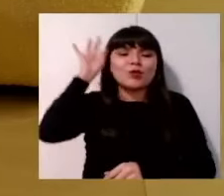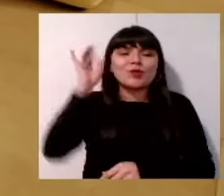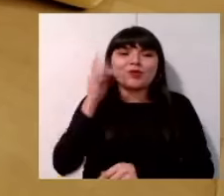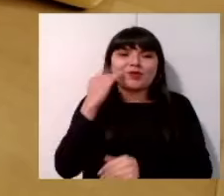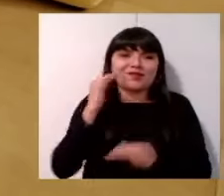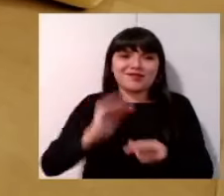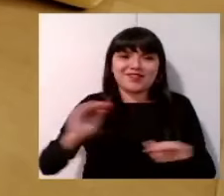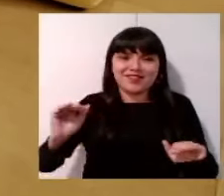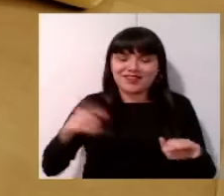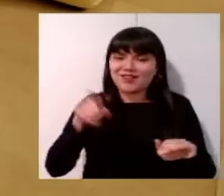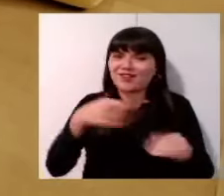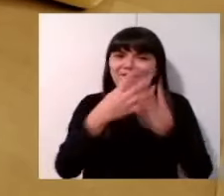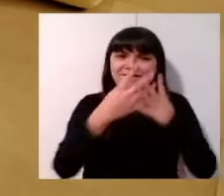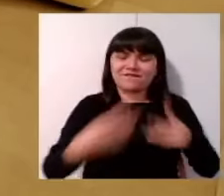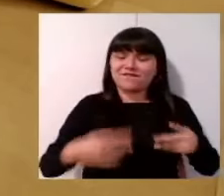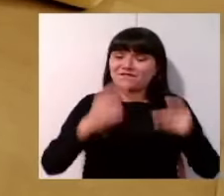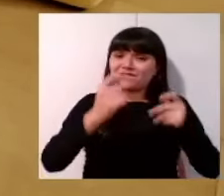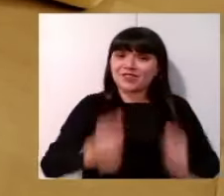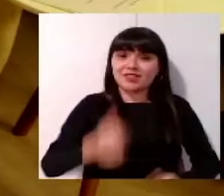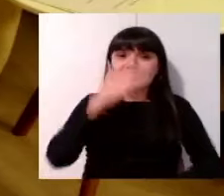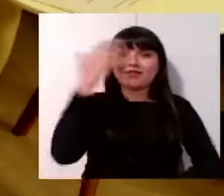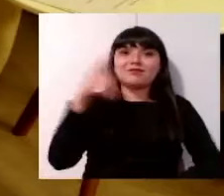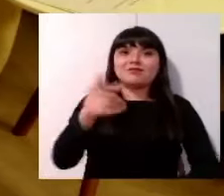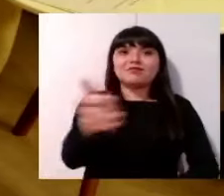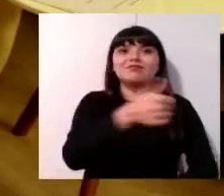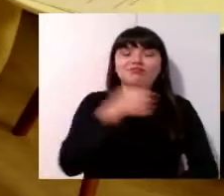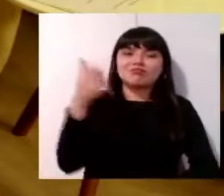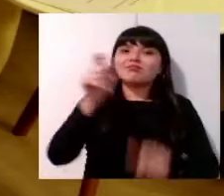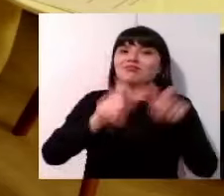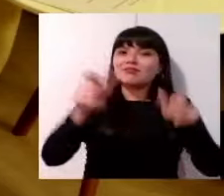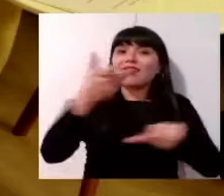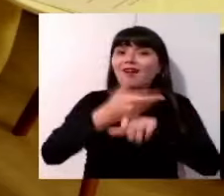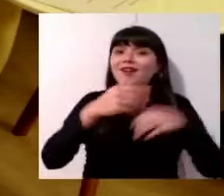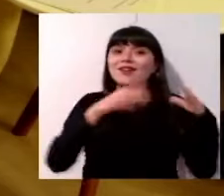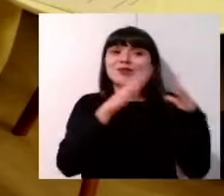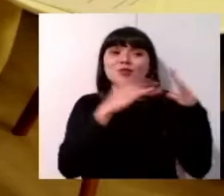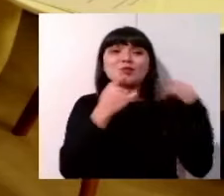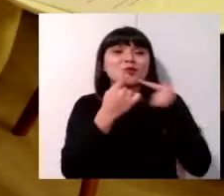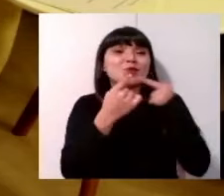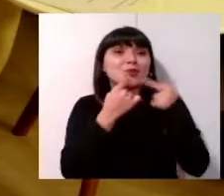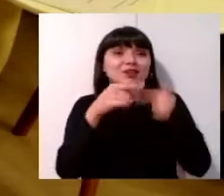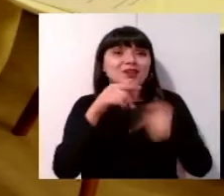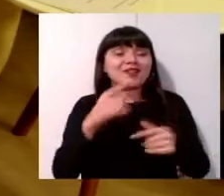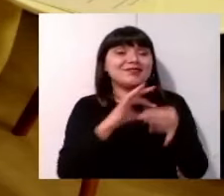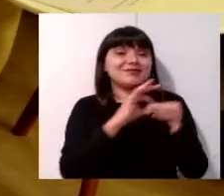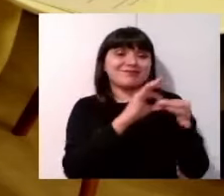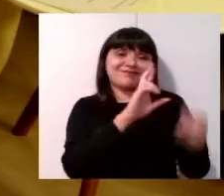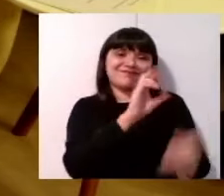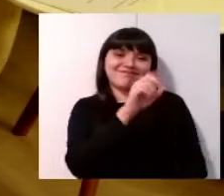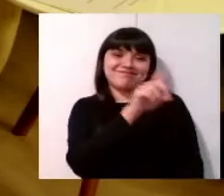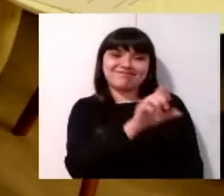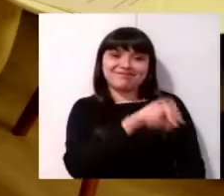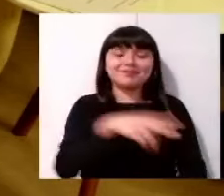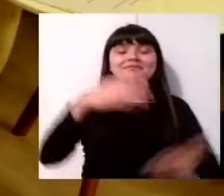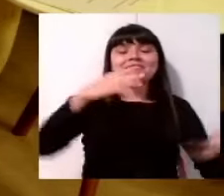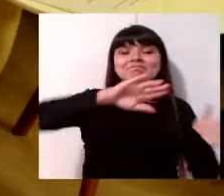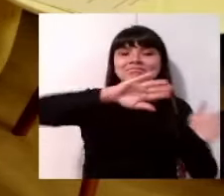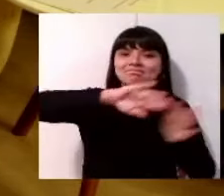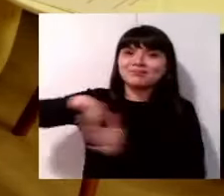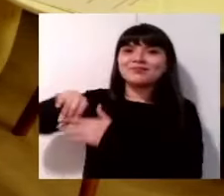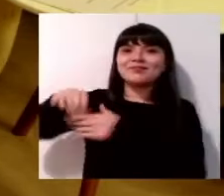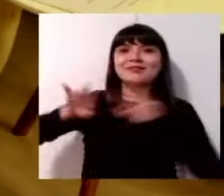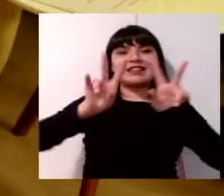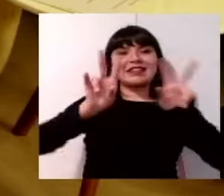para que le saquemos el jugo, aquí tienen una consulta gracias a Rosen. Y quiero que pasemos al tema de las habitaciones